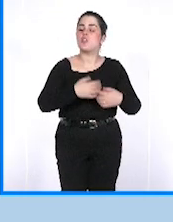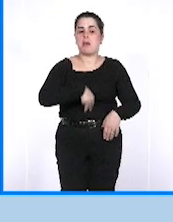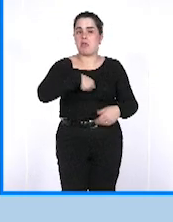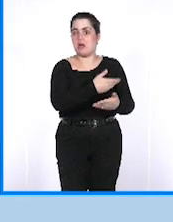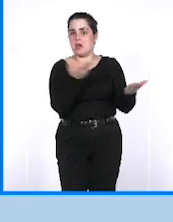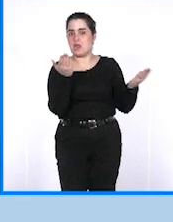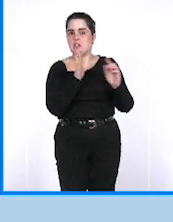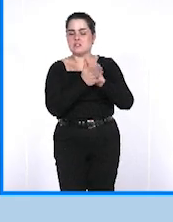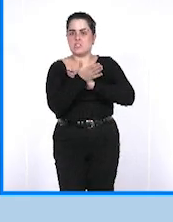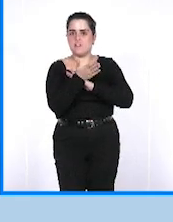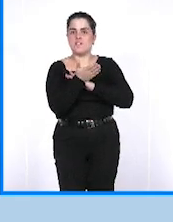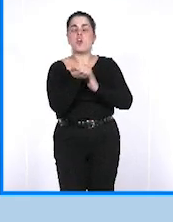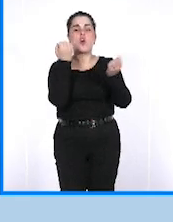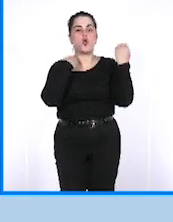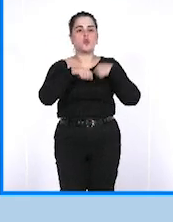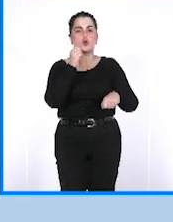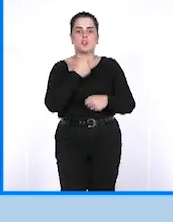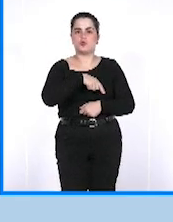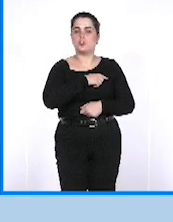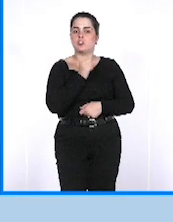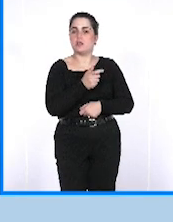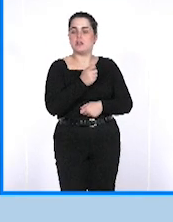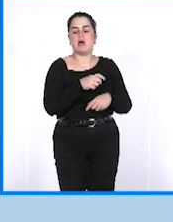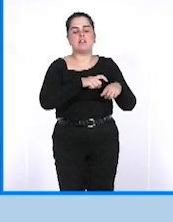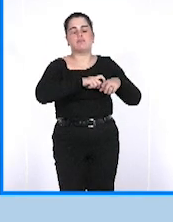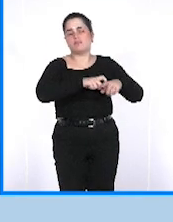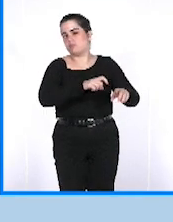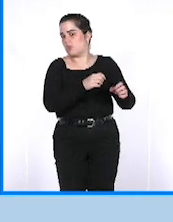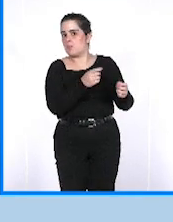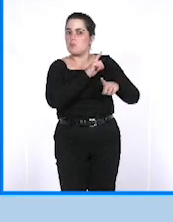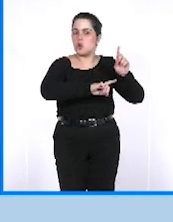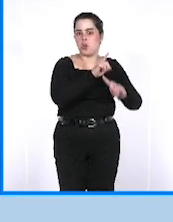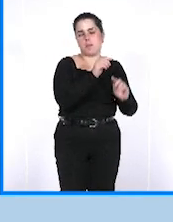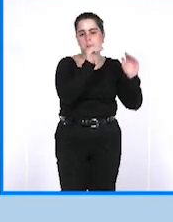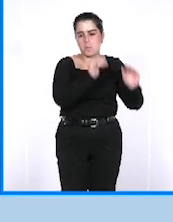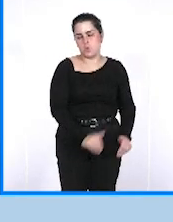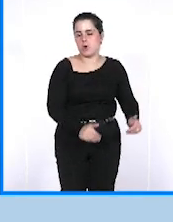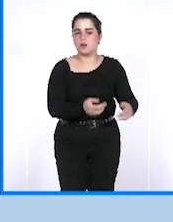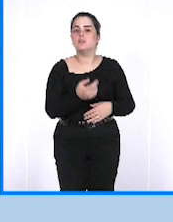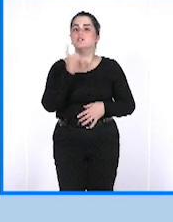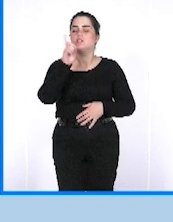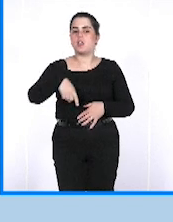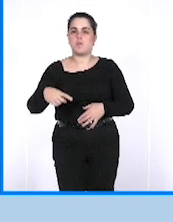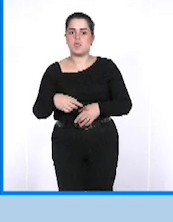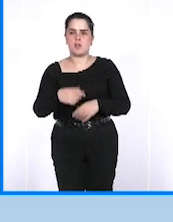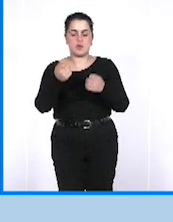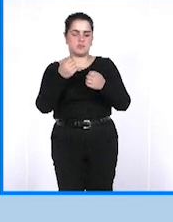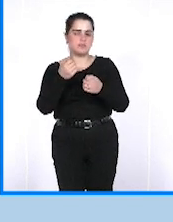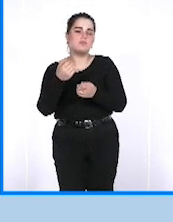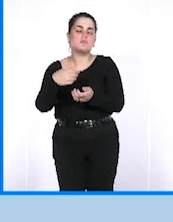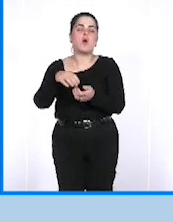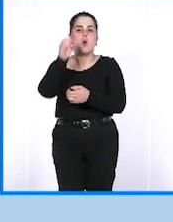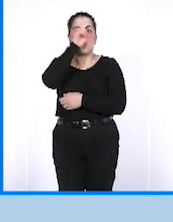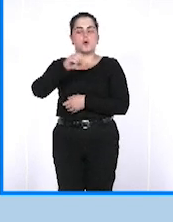descenso significativo de las conductas que nos preocupan quería traer un poco también la voz de de las personas